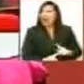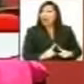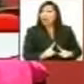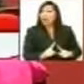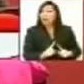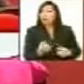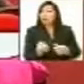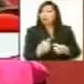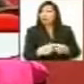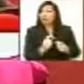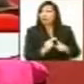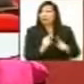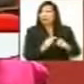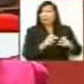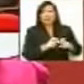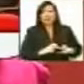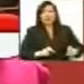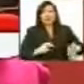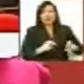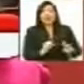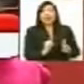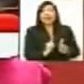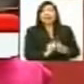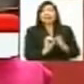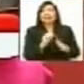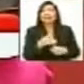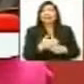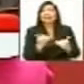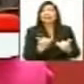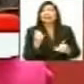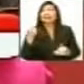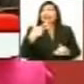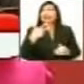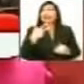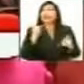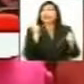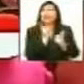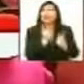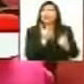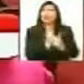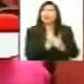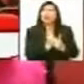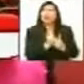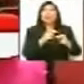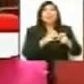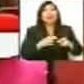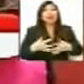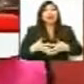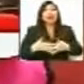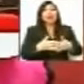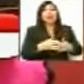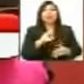los integrantes de los diferentes parlamentos que asisten a este tercer encuentro del Parlaméricas